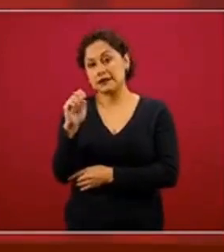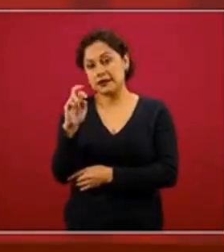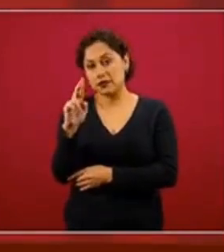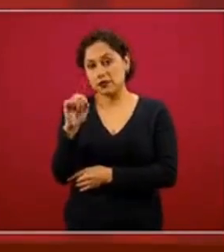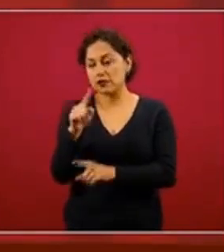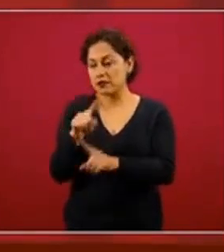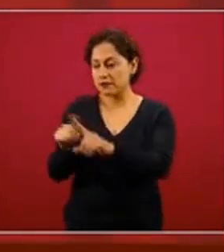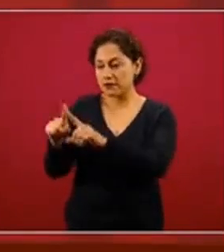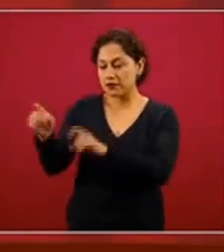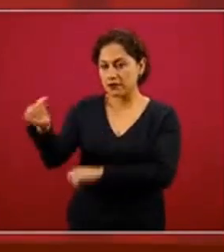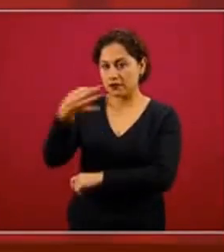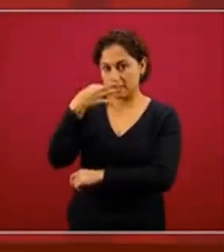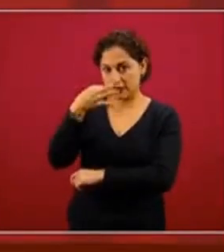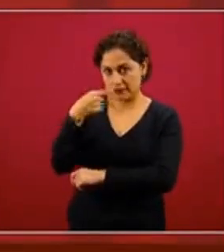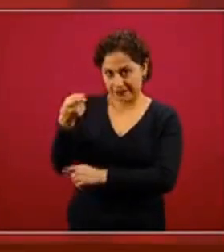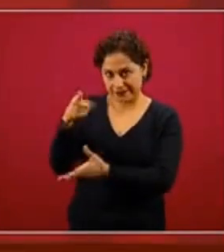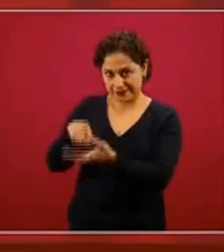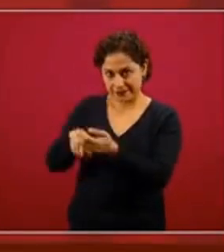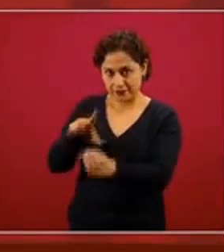un medicamento